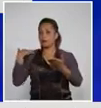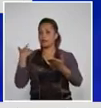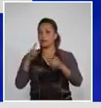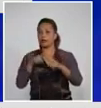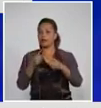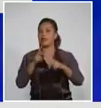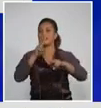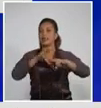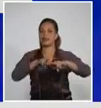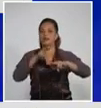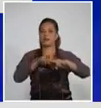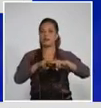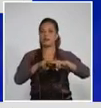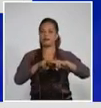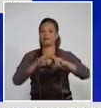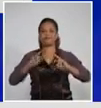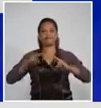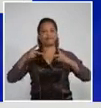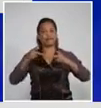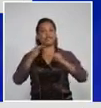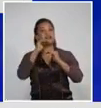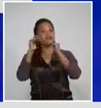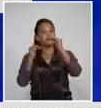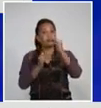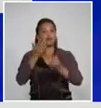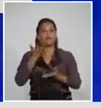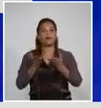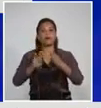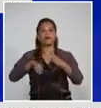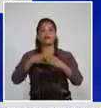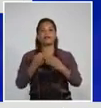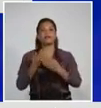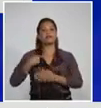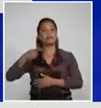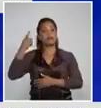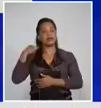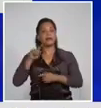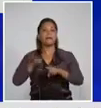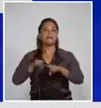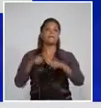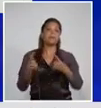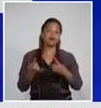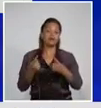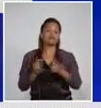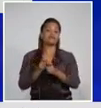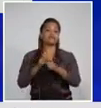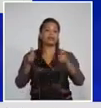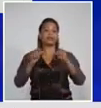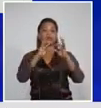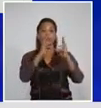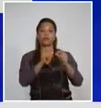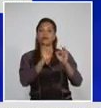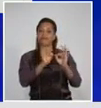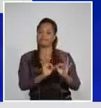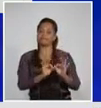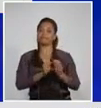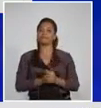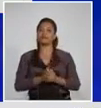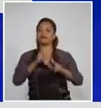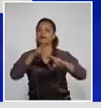Habana. Reitero, inferior en el día de hoy, pero son los que aportan el mayor número. Habana